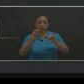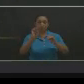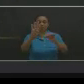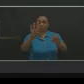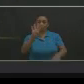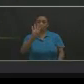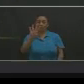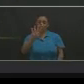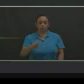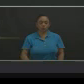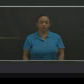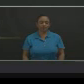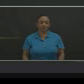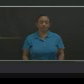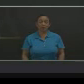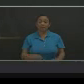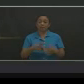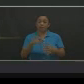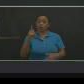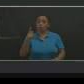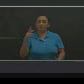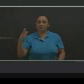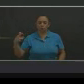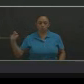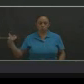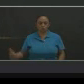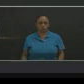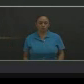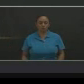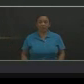hay más o menos 3.184 kilómetros.